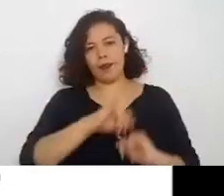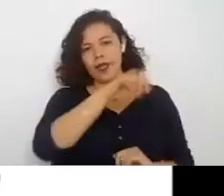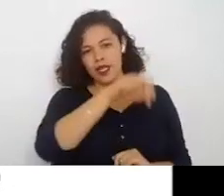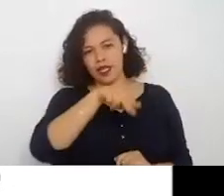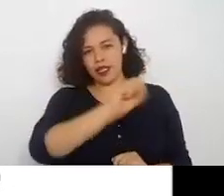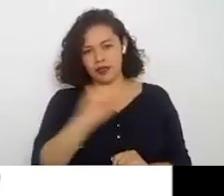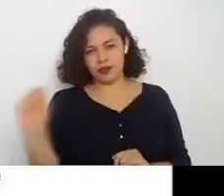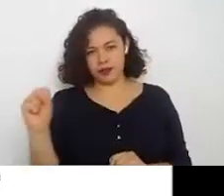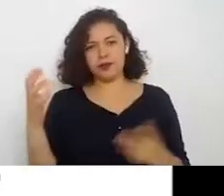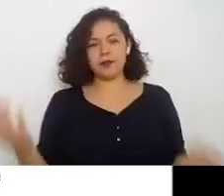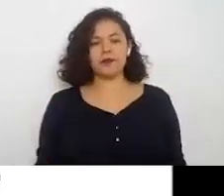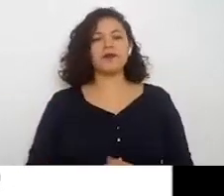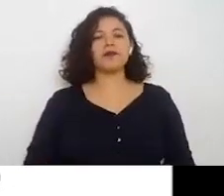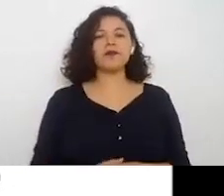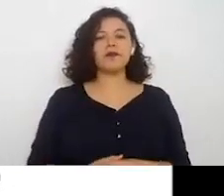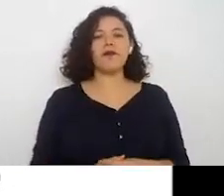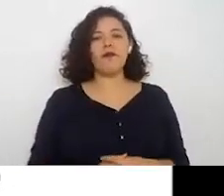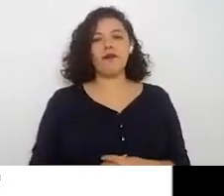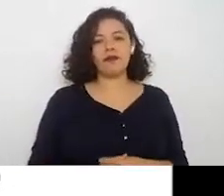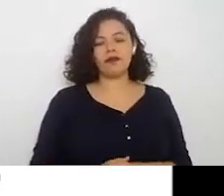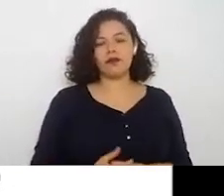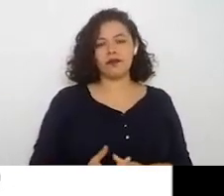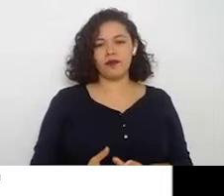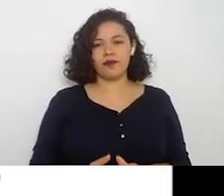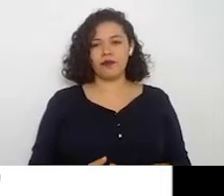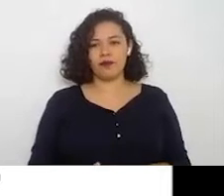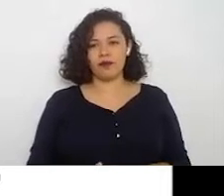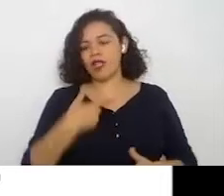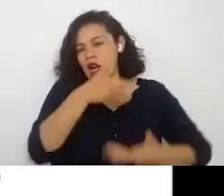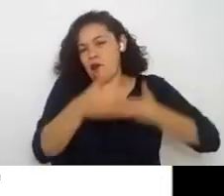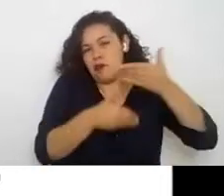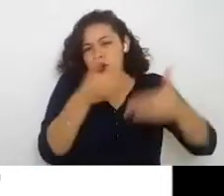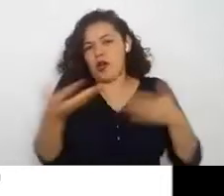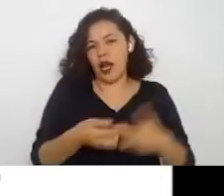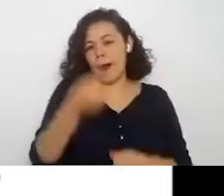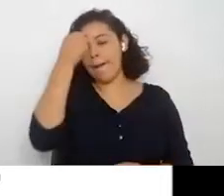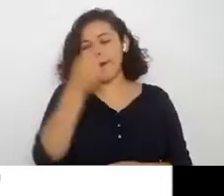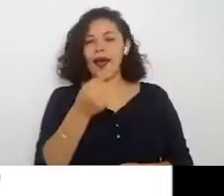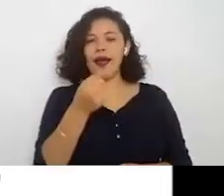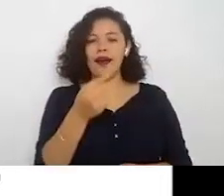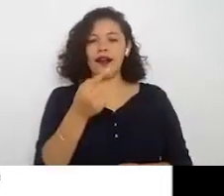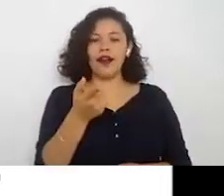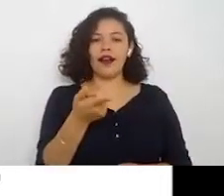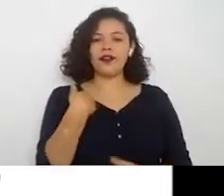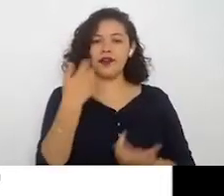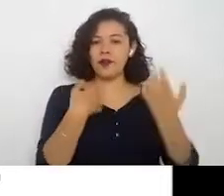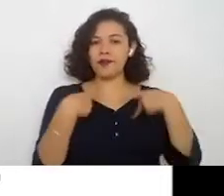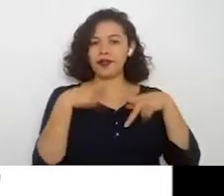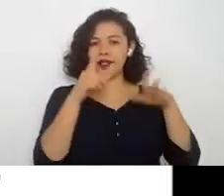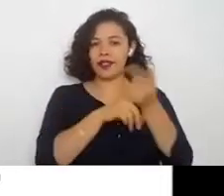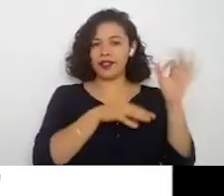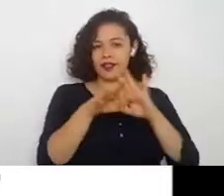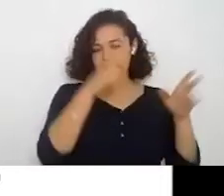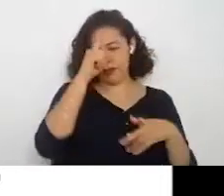del Seguro Social. ¿Sí? Entonces hay que hacer este proceso para poder tener empleados, darnos de altas,